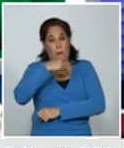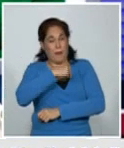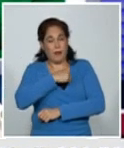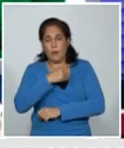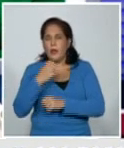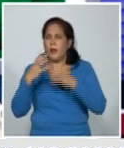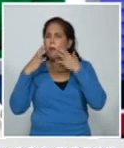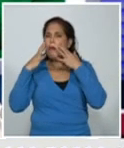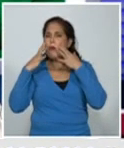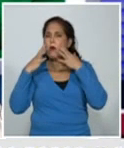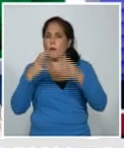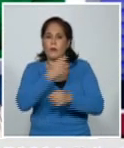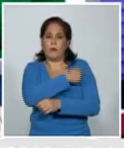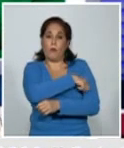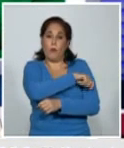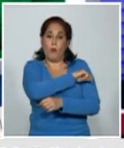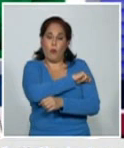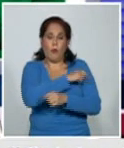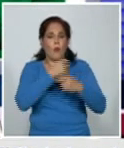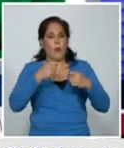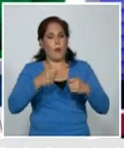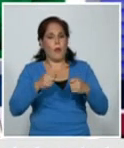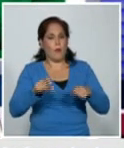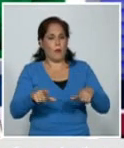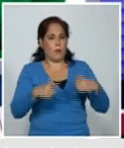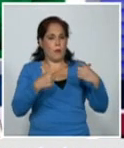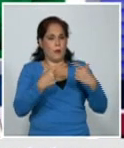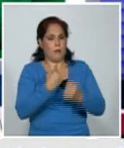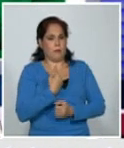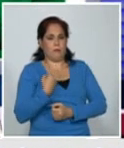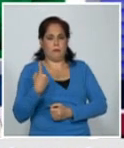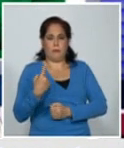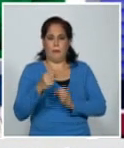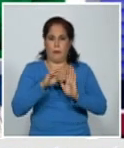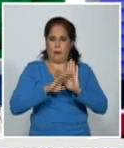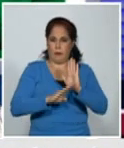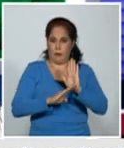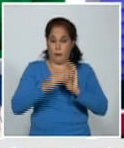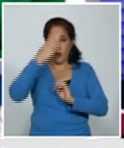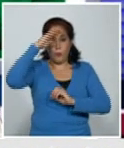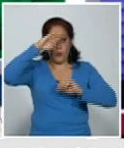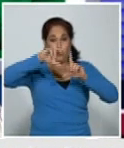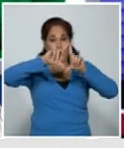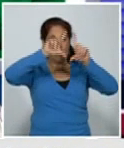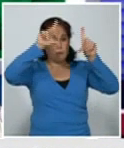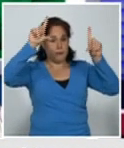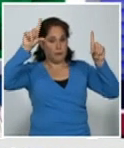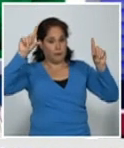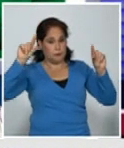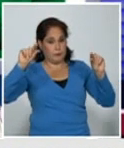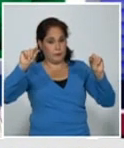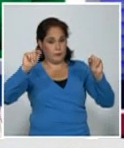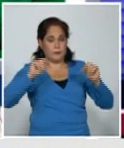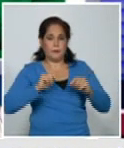importante, el cumplimiento de cada persona. En Cuba, en resumen,